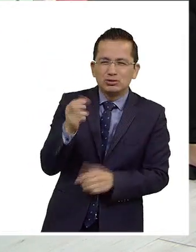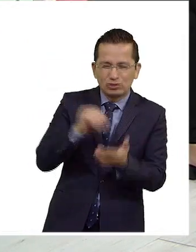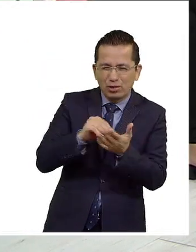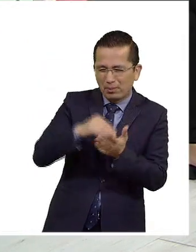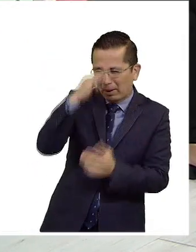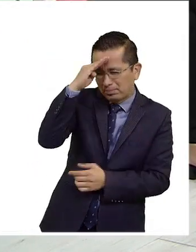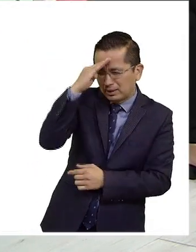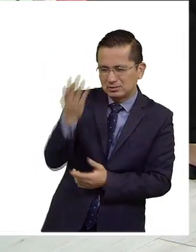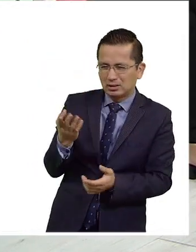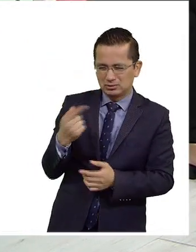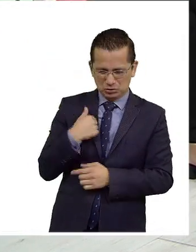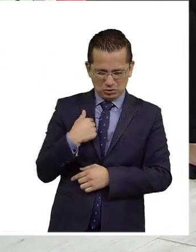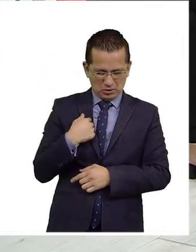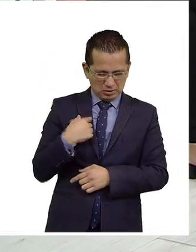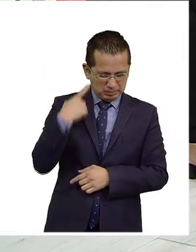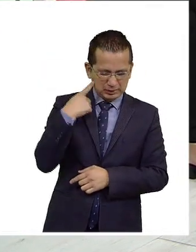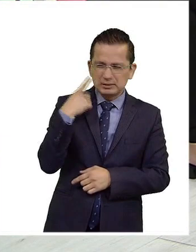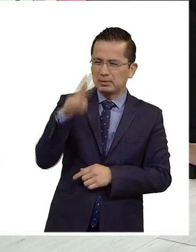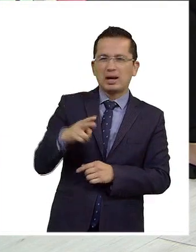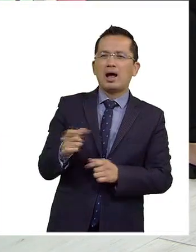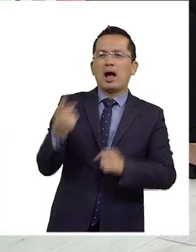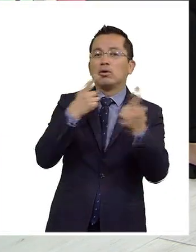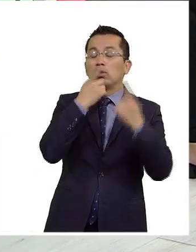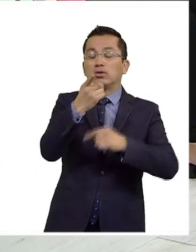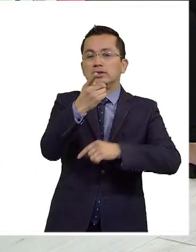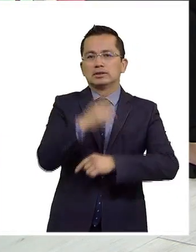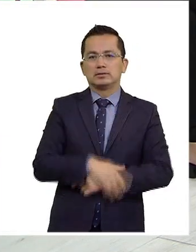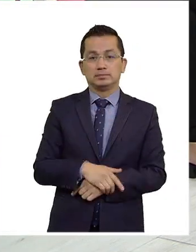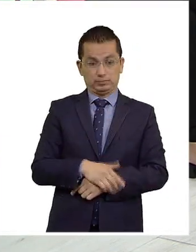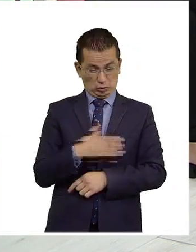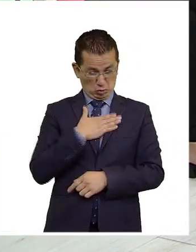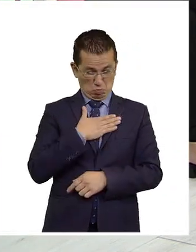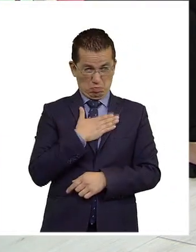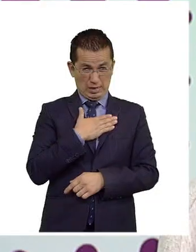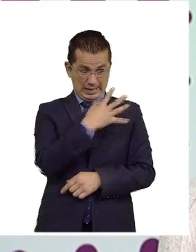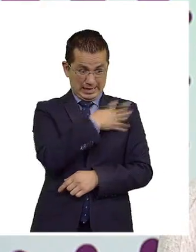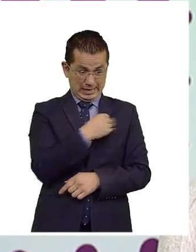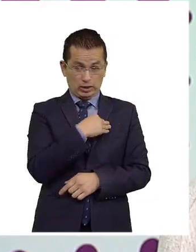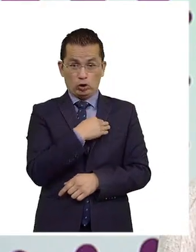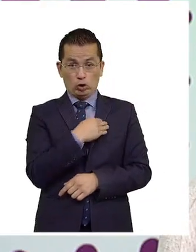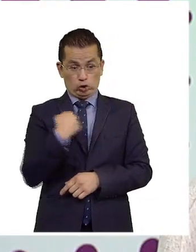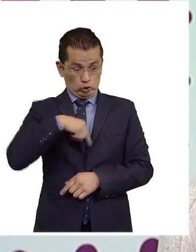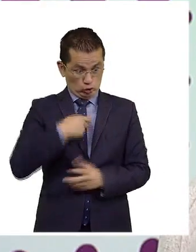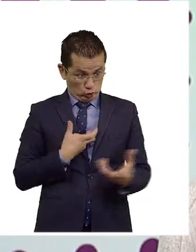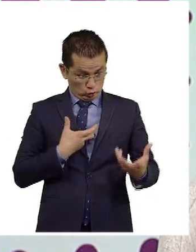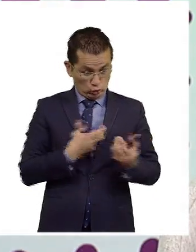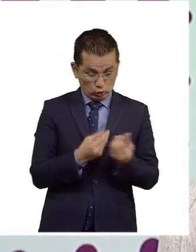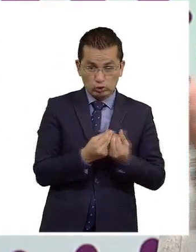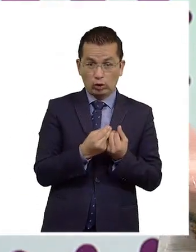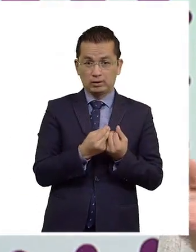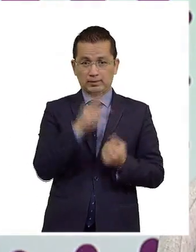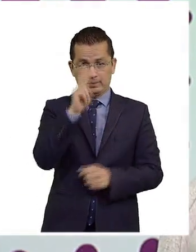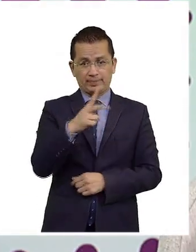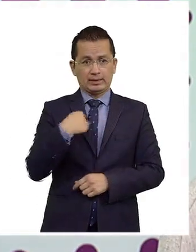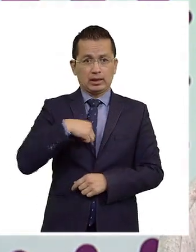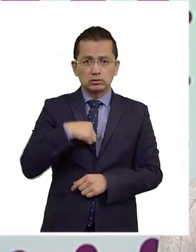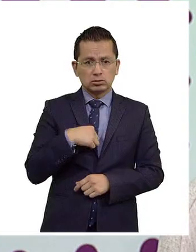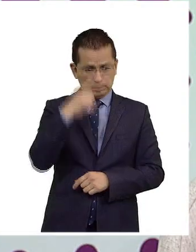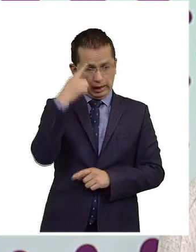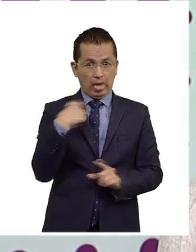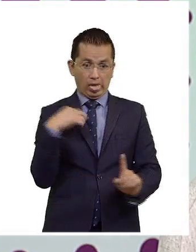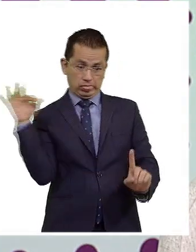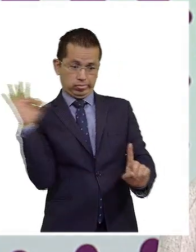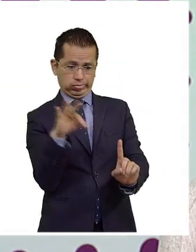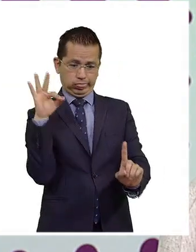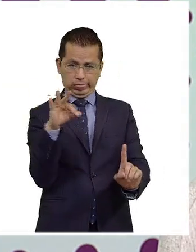creo que yo lo escuché de ti en algún momento. O sea, yo no pondría a mi hijo, después de todo lo que hemos hecho, en esta posición simplemente